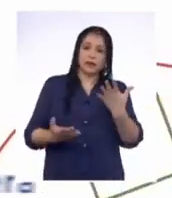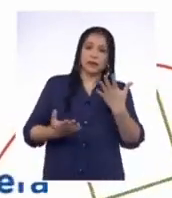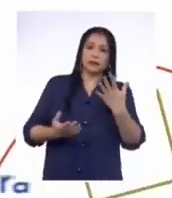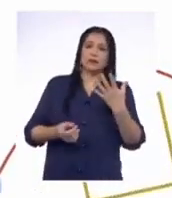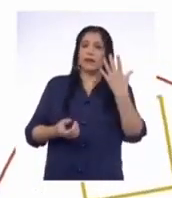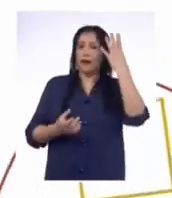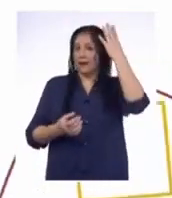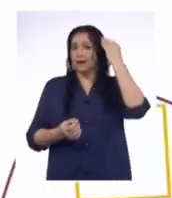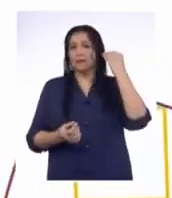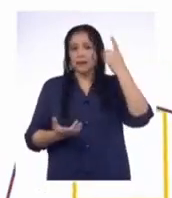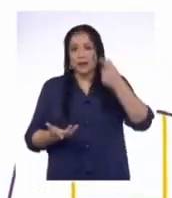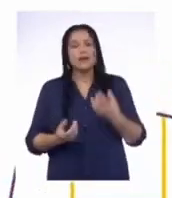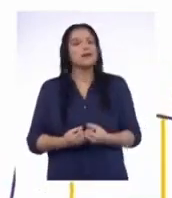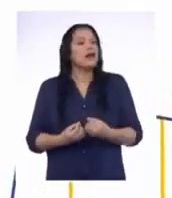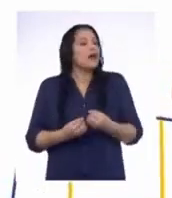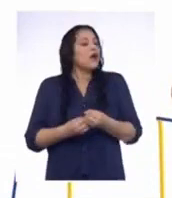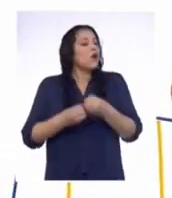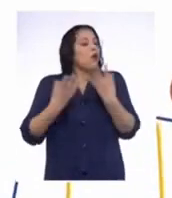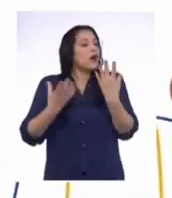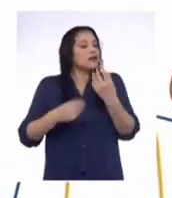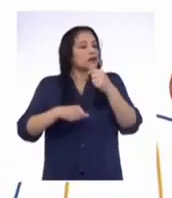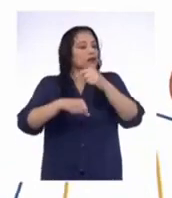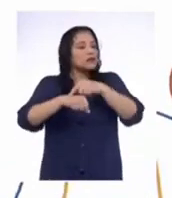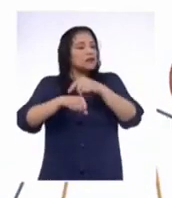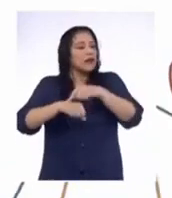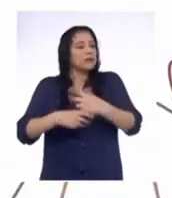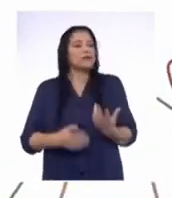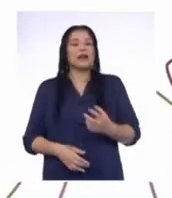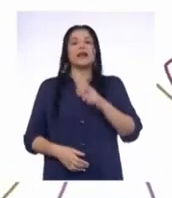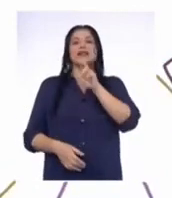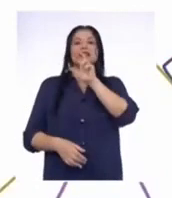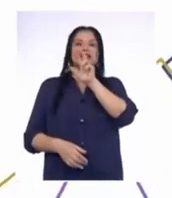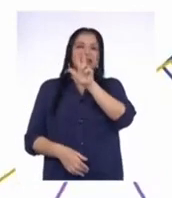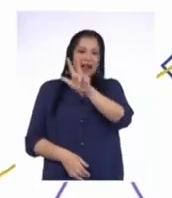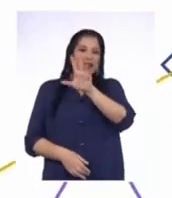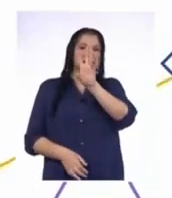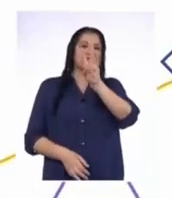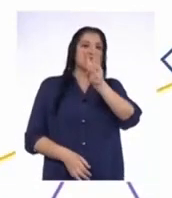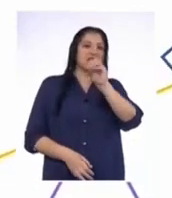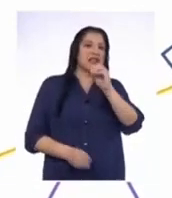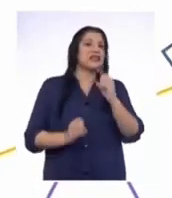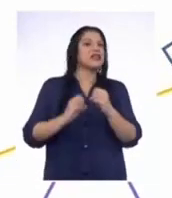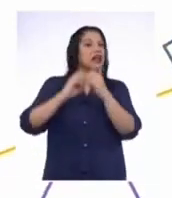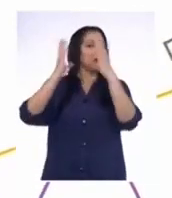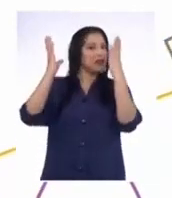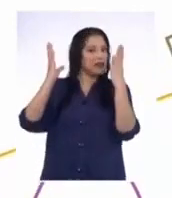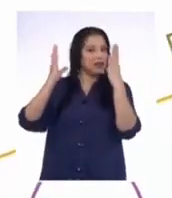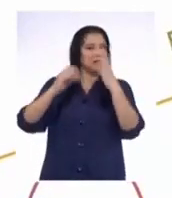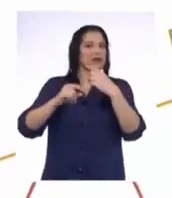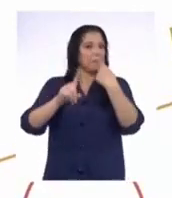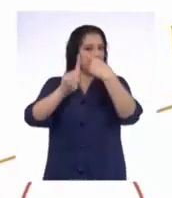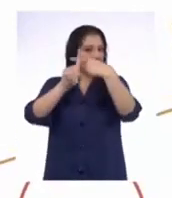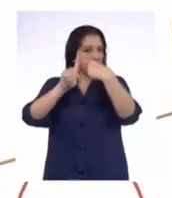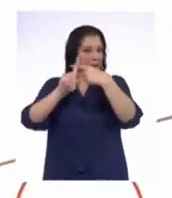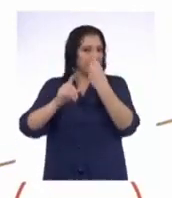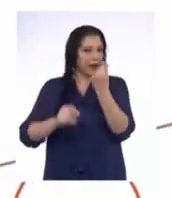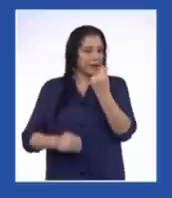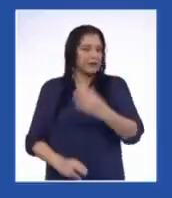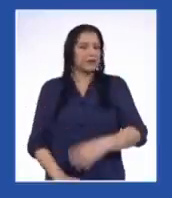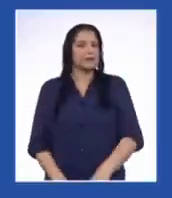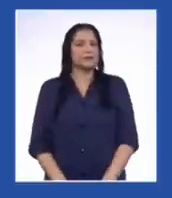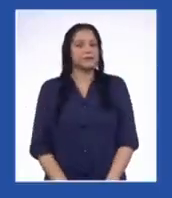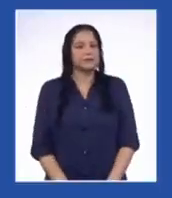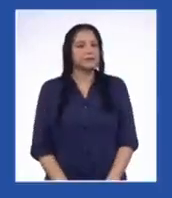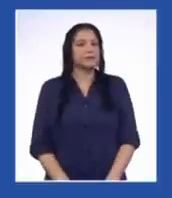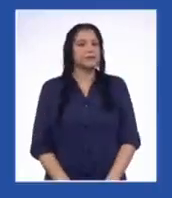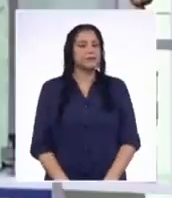el número de periodos de capitalización será de 360 días.